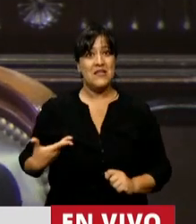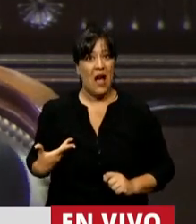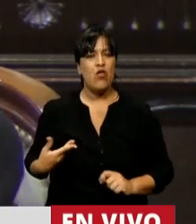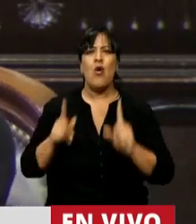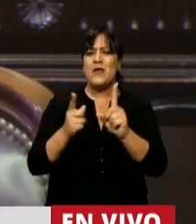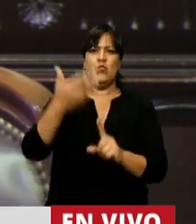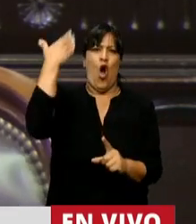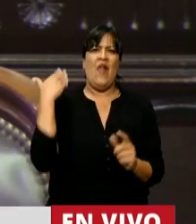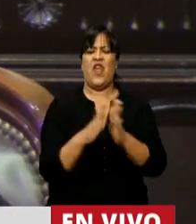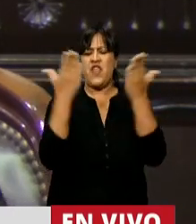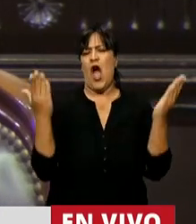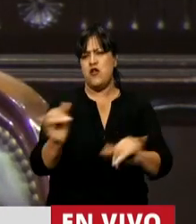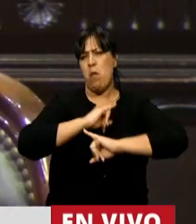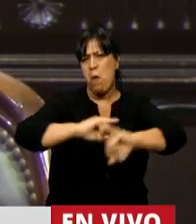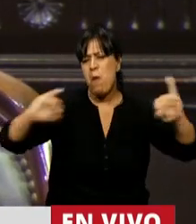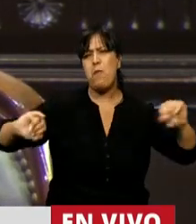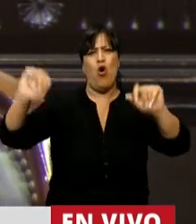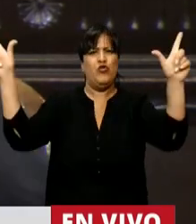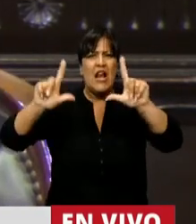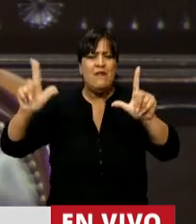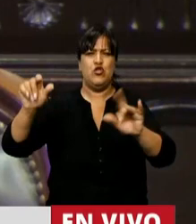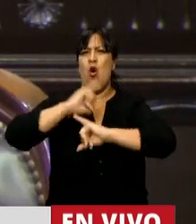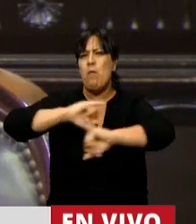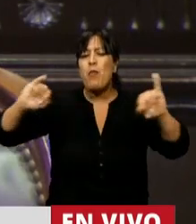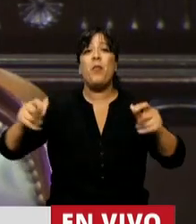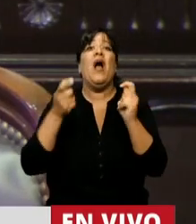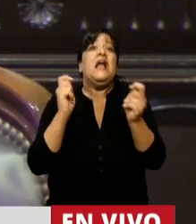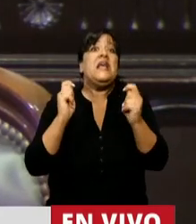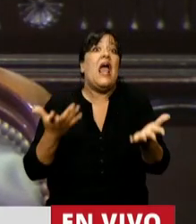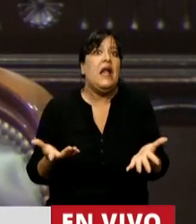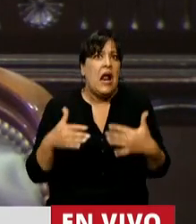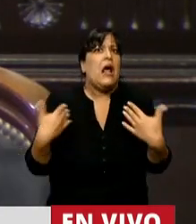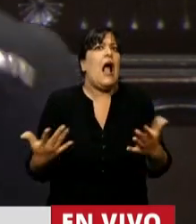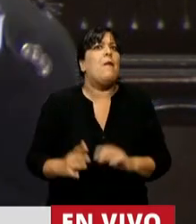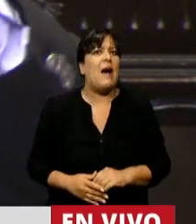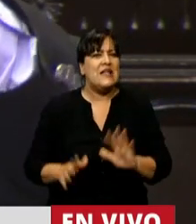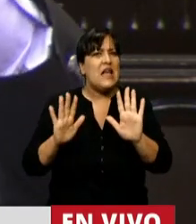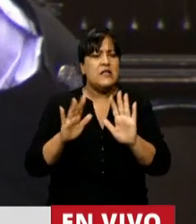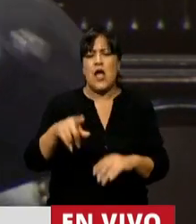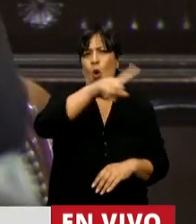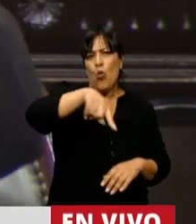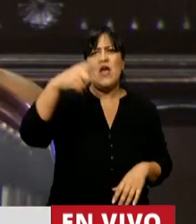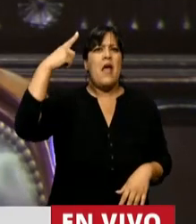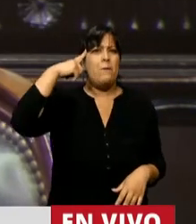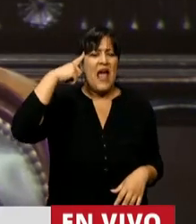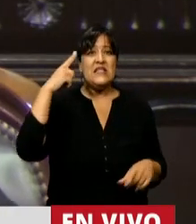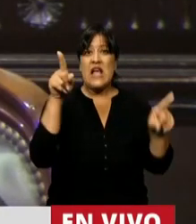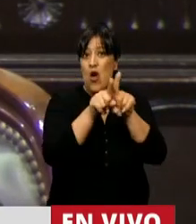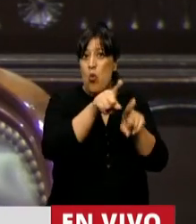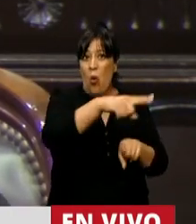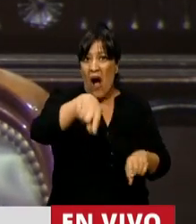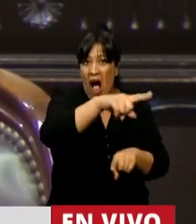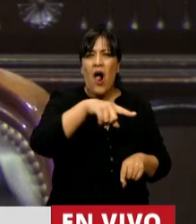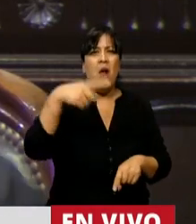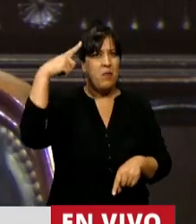grandes diarios, que anunciaban en la televisión, ¿quién se animaría de los que piensa como ustedes